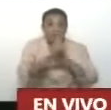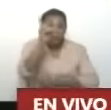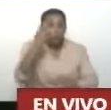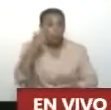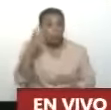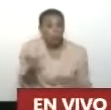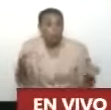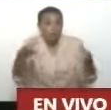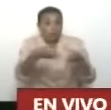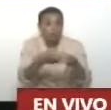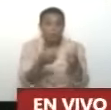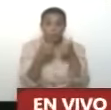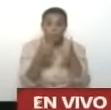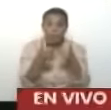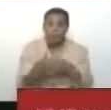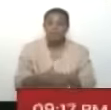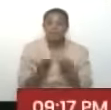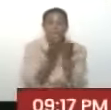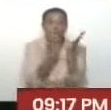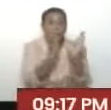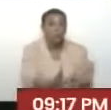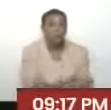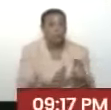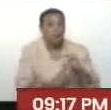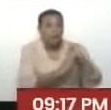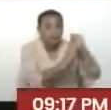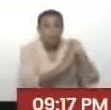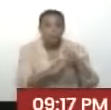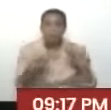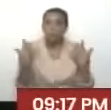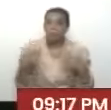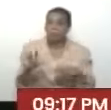Una organización tienen. Sí, entonces esto. Ya va.